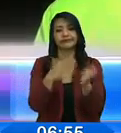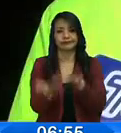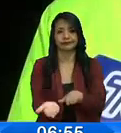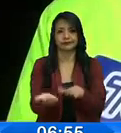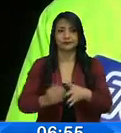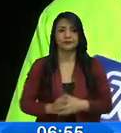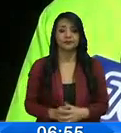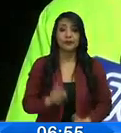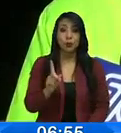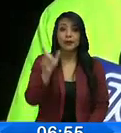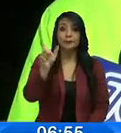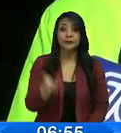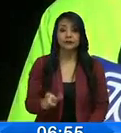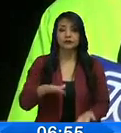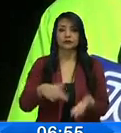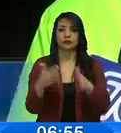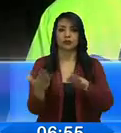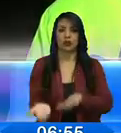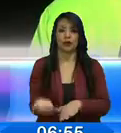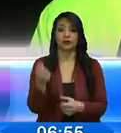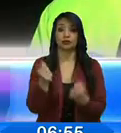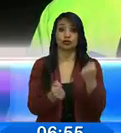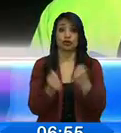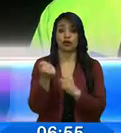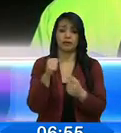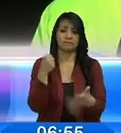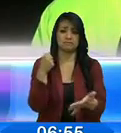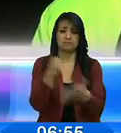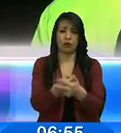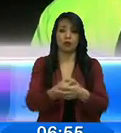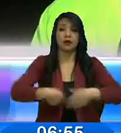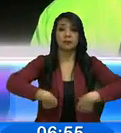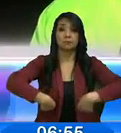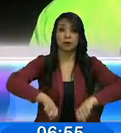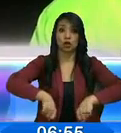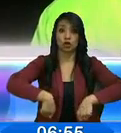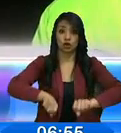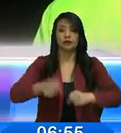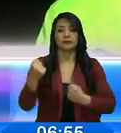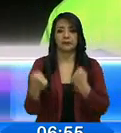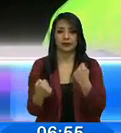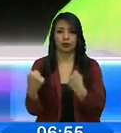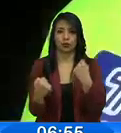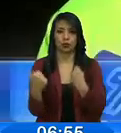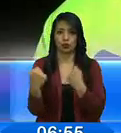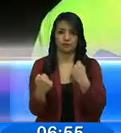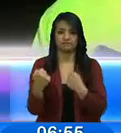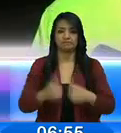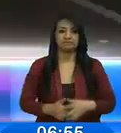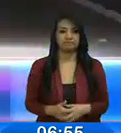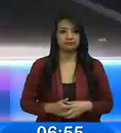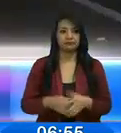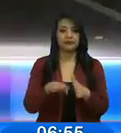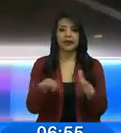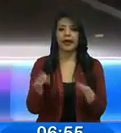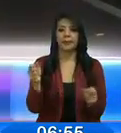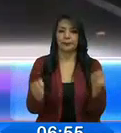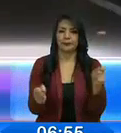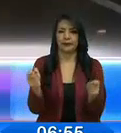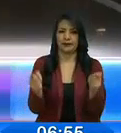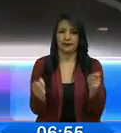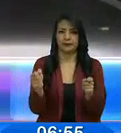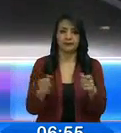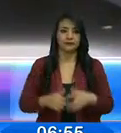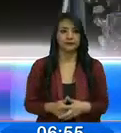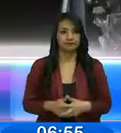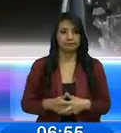una persona fallecida, es un choque por alcance entre una moto y un vehículo, doble cabina. Según testigos,